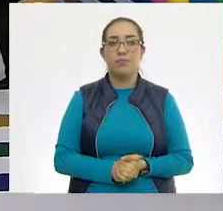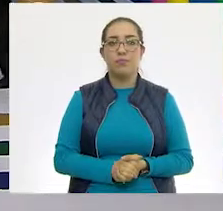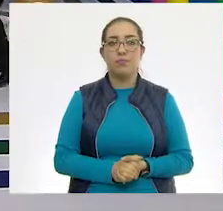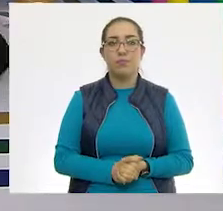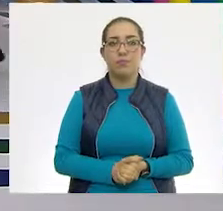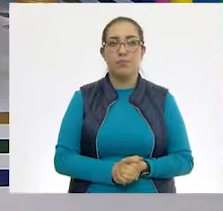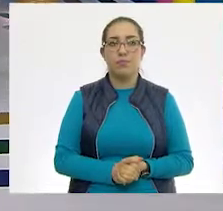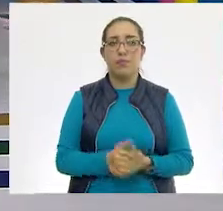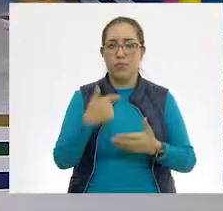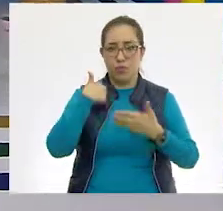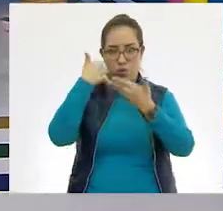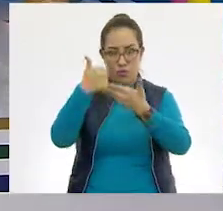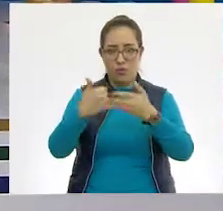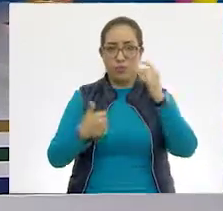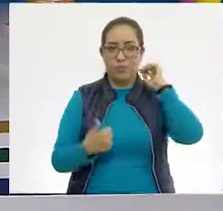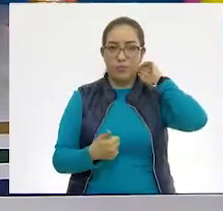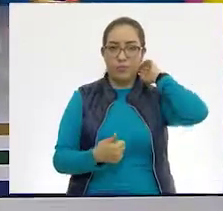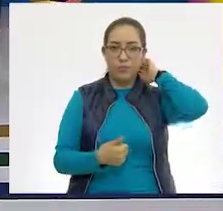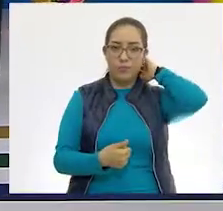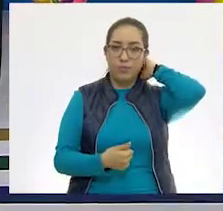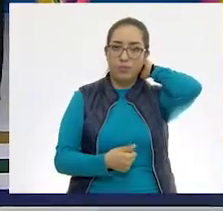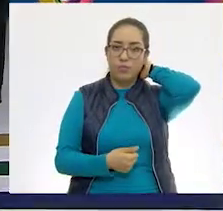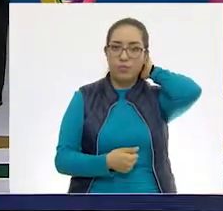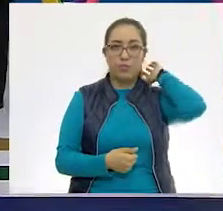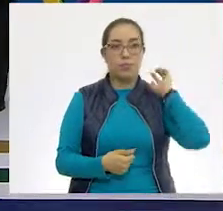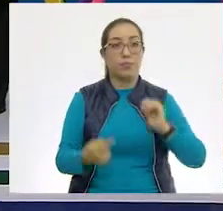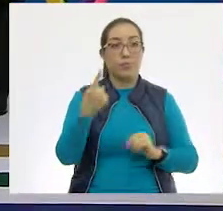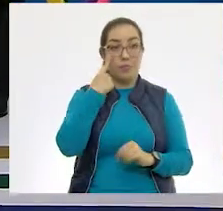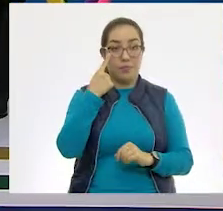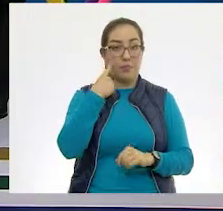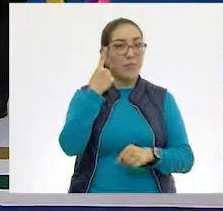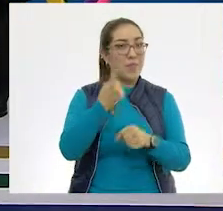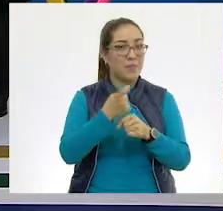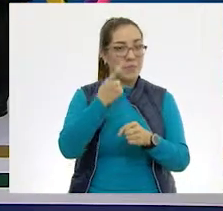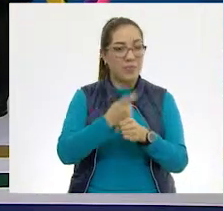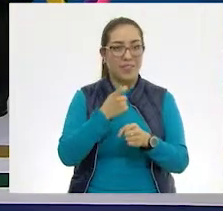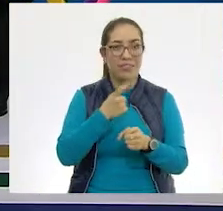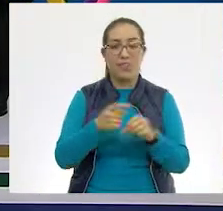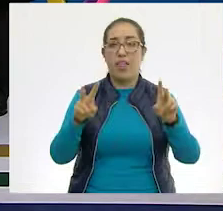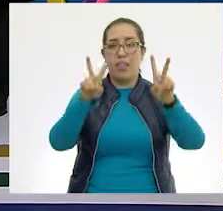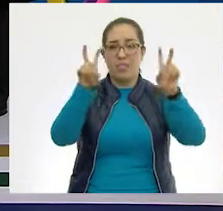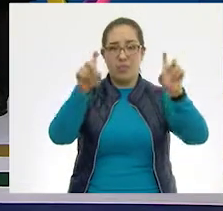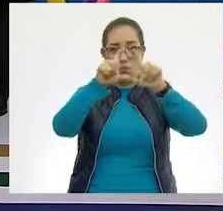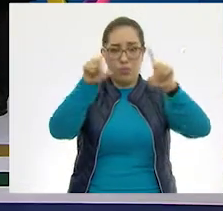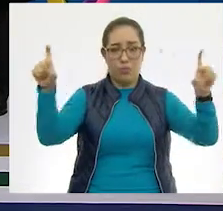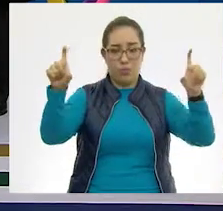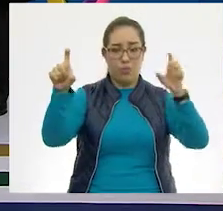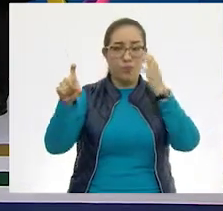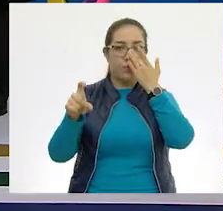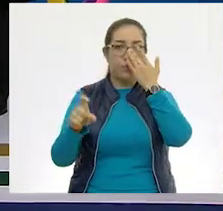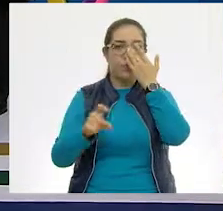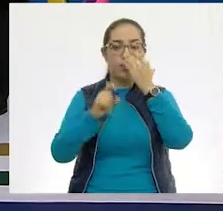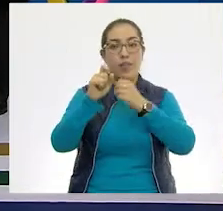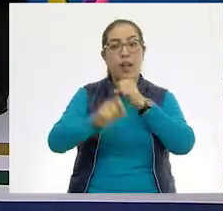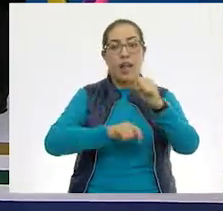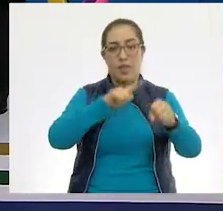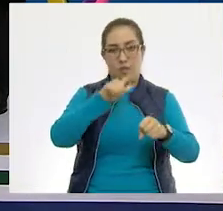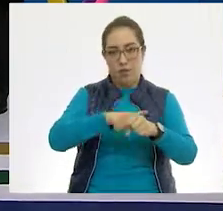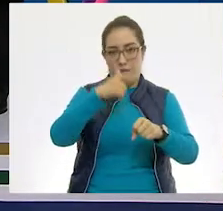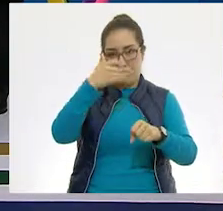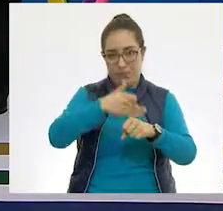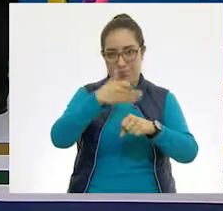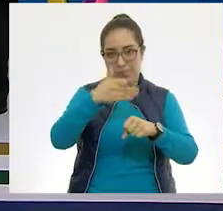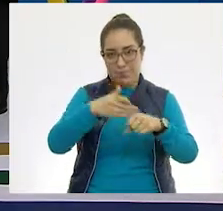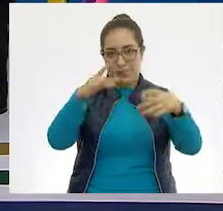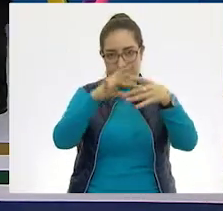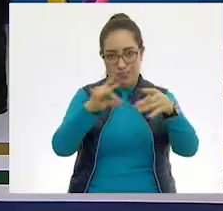Mira. Le ayudo, maestro. Claro que sí. Vamos a colocar primero el título de animales, que es de lo que estamos hablando ahorita. Y me vas